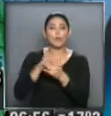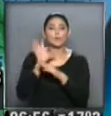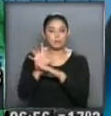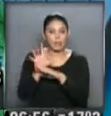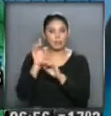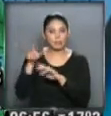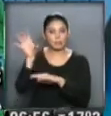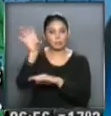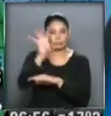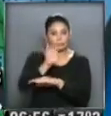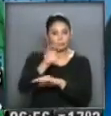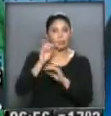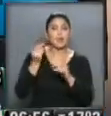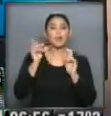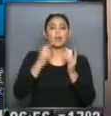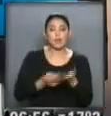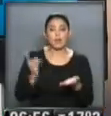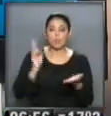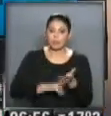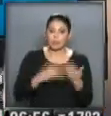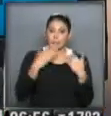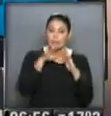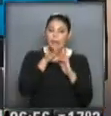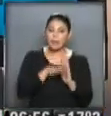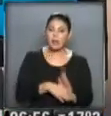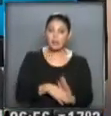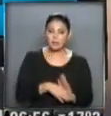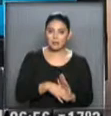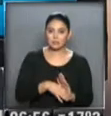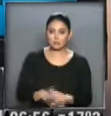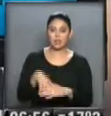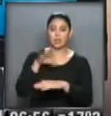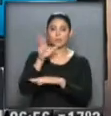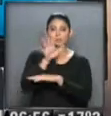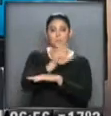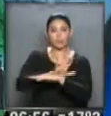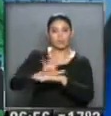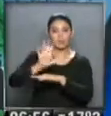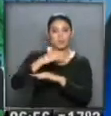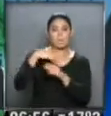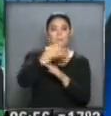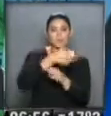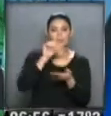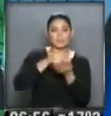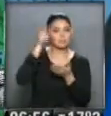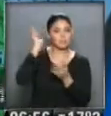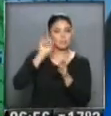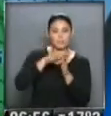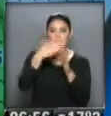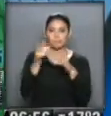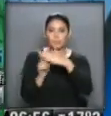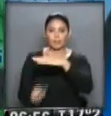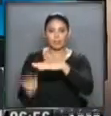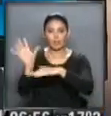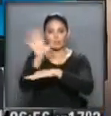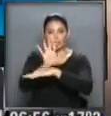en todo el este también, y un nuevo descenso de las temperaturas, tanto en la región de Cuyo, zona central de nuestro país, y toda la región patagónica, con vientos